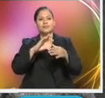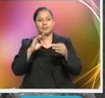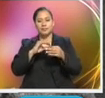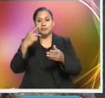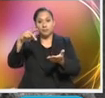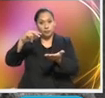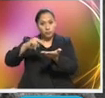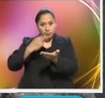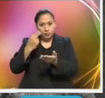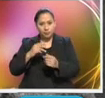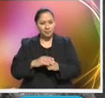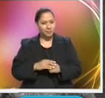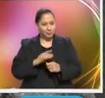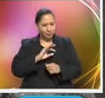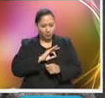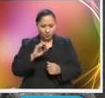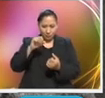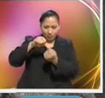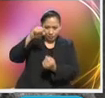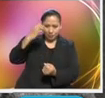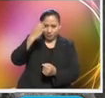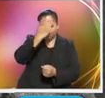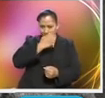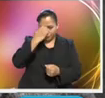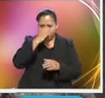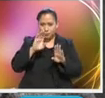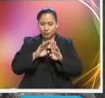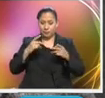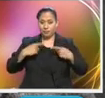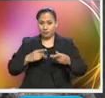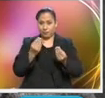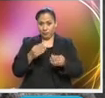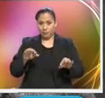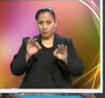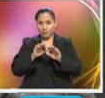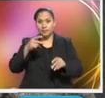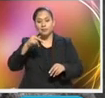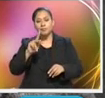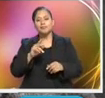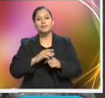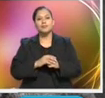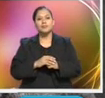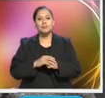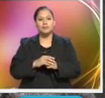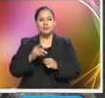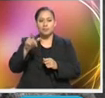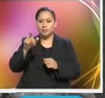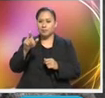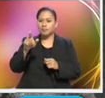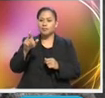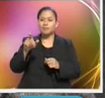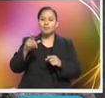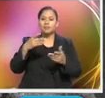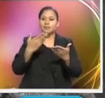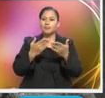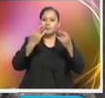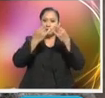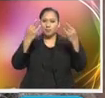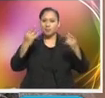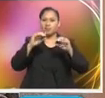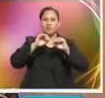su firma nos podrá revelar un poquito de este personaje tan importante, pero sobre todo influyente en la historia moderna. Nos va a